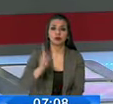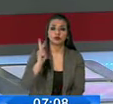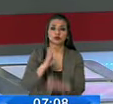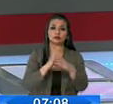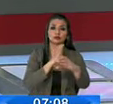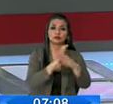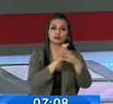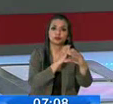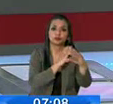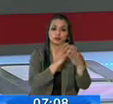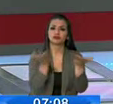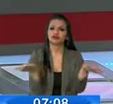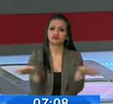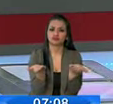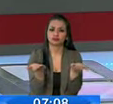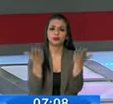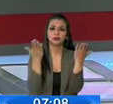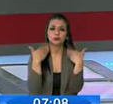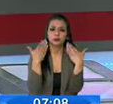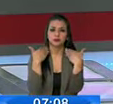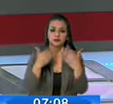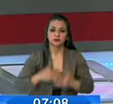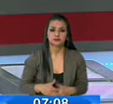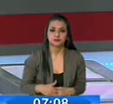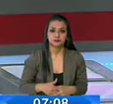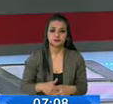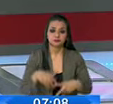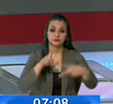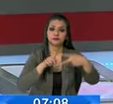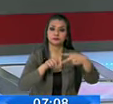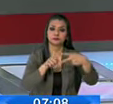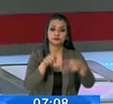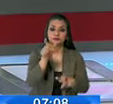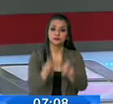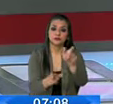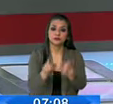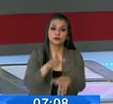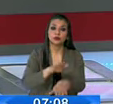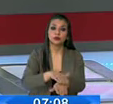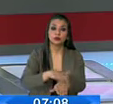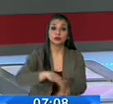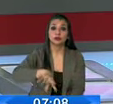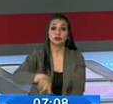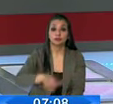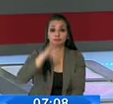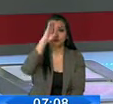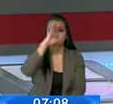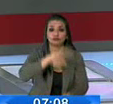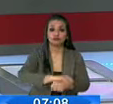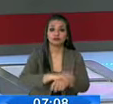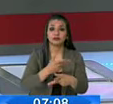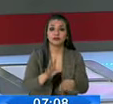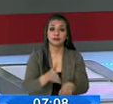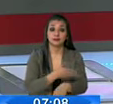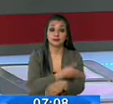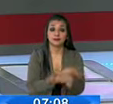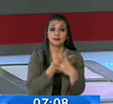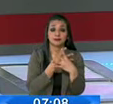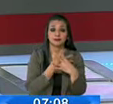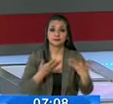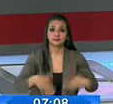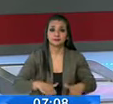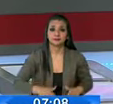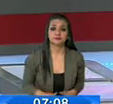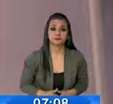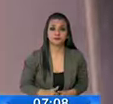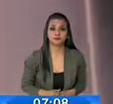urbano. Esto sucedió en la ciudad de Guayaquil. En uno de los casos, los implicados en el robo ya fueron detenidos y registran antecedentes delictivos.